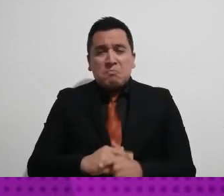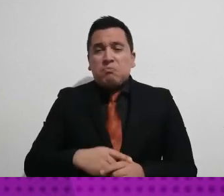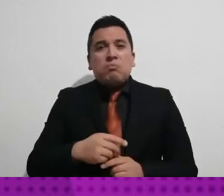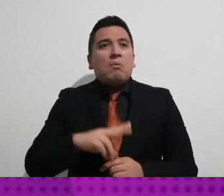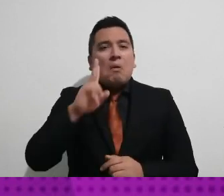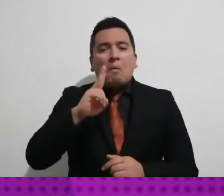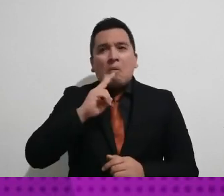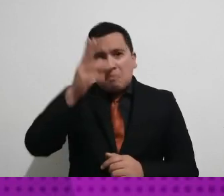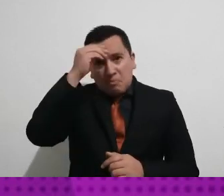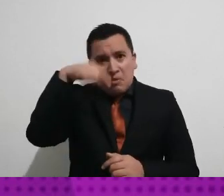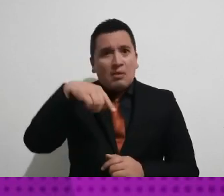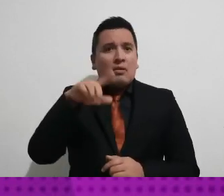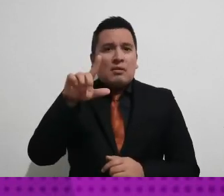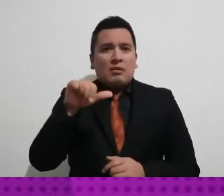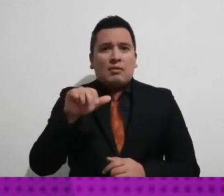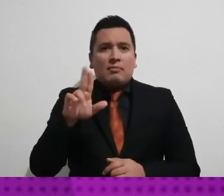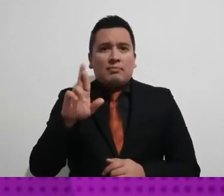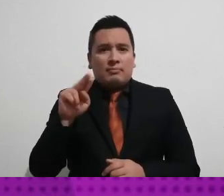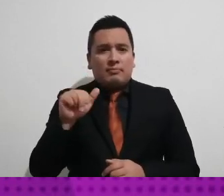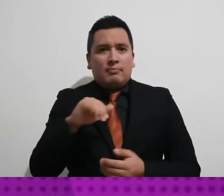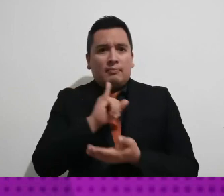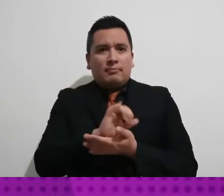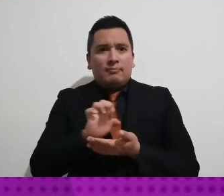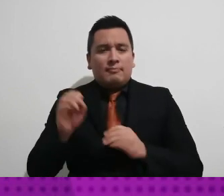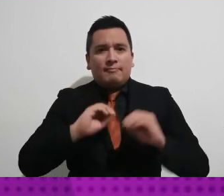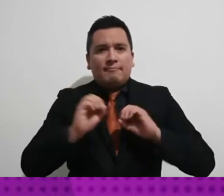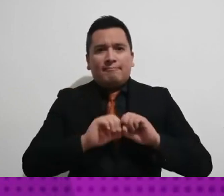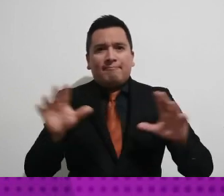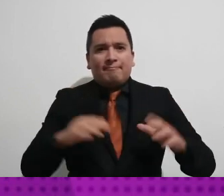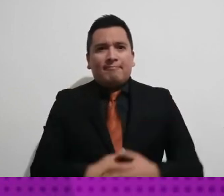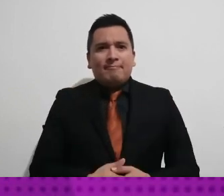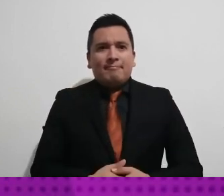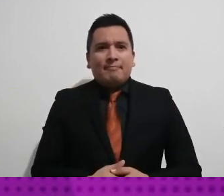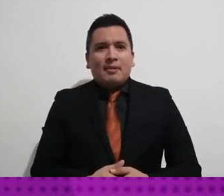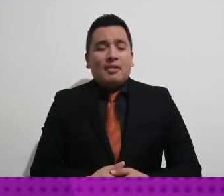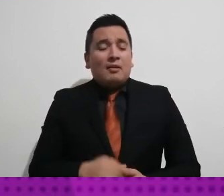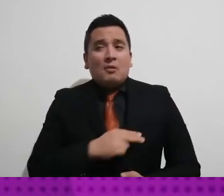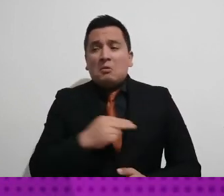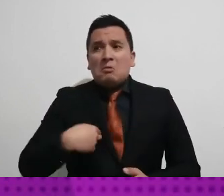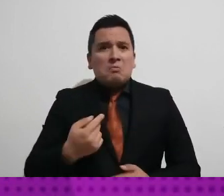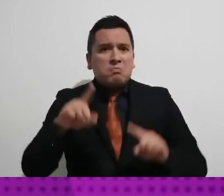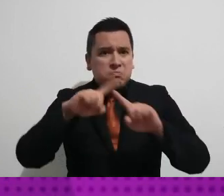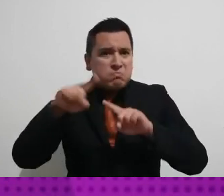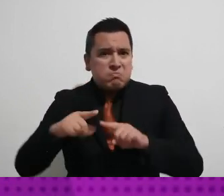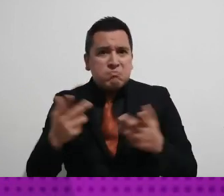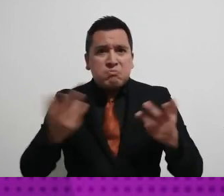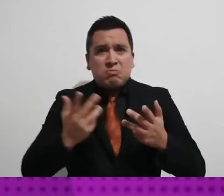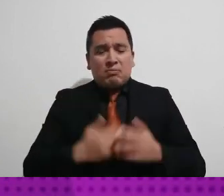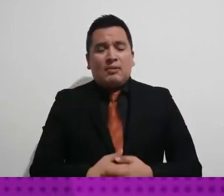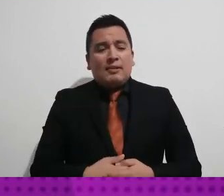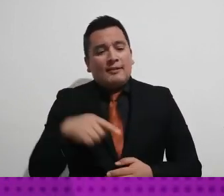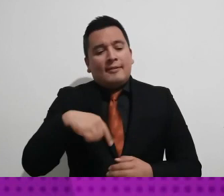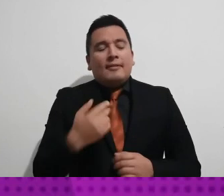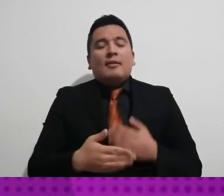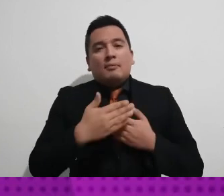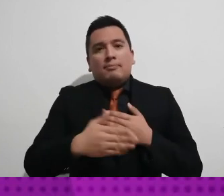sigan informando en La Urna, el programa de radio y televisión del Instituto Electoral de Coahuila, acerca pues de todas las